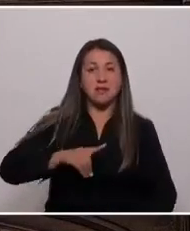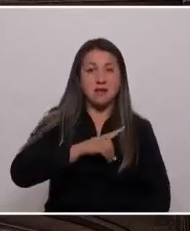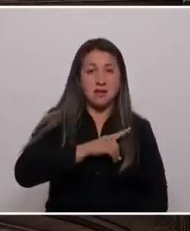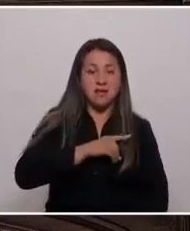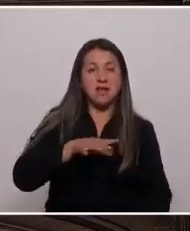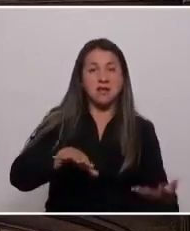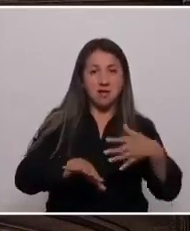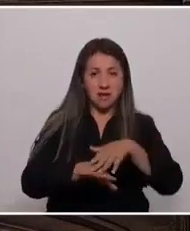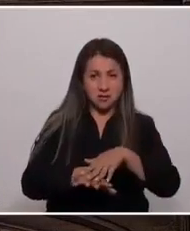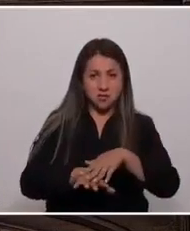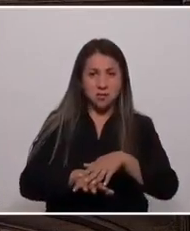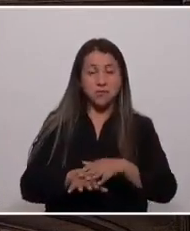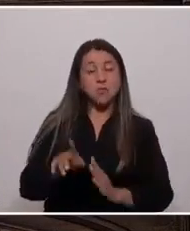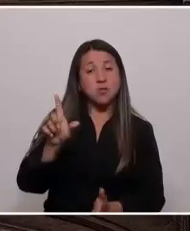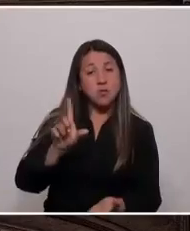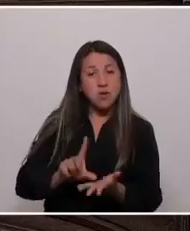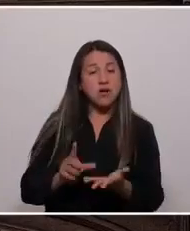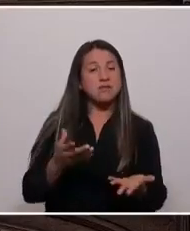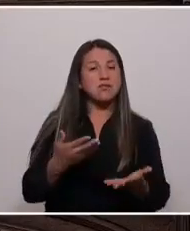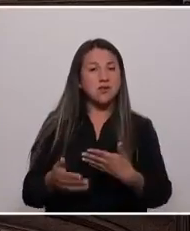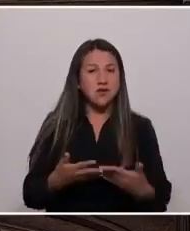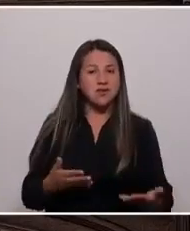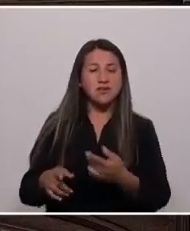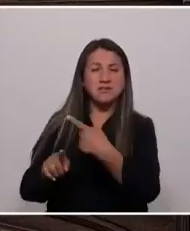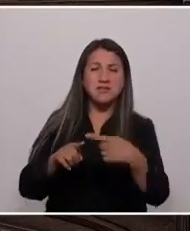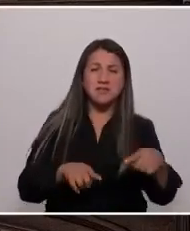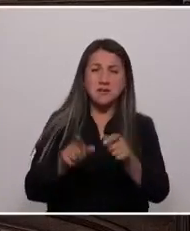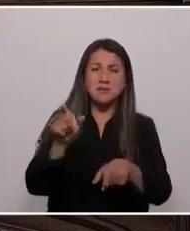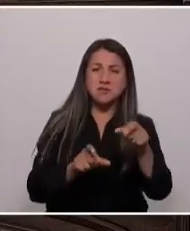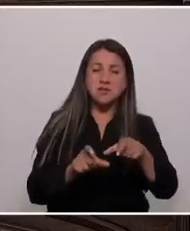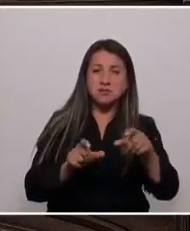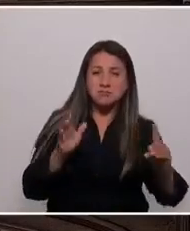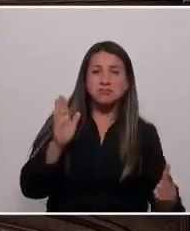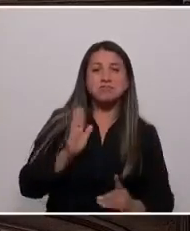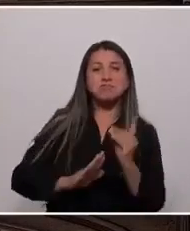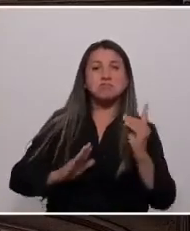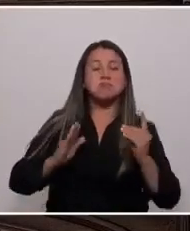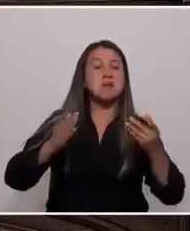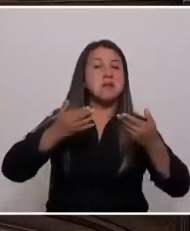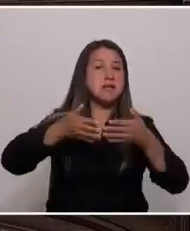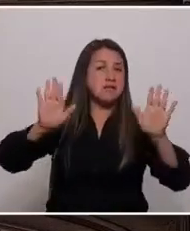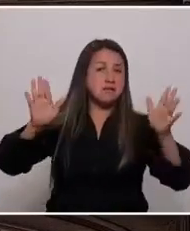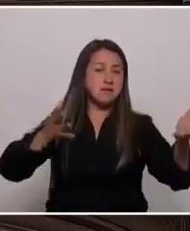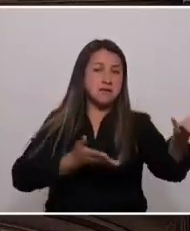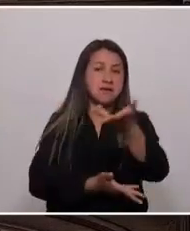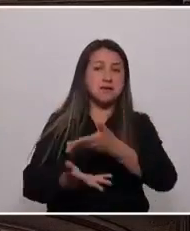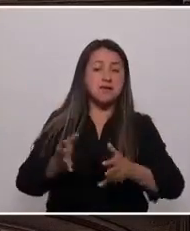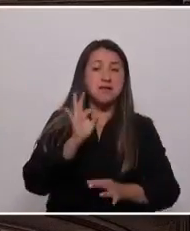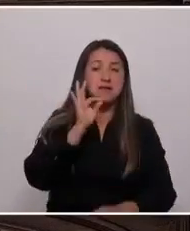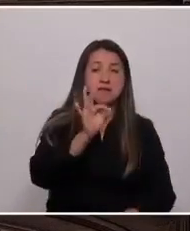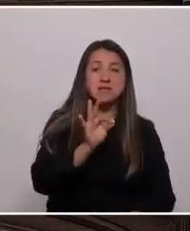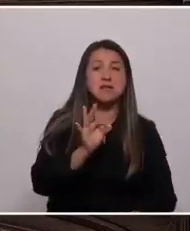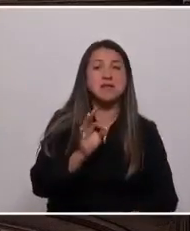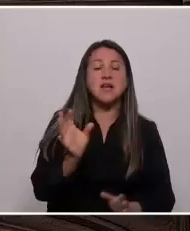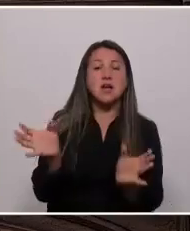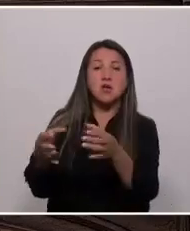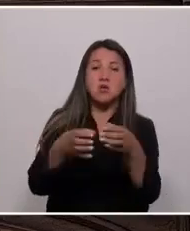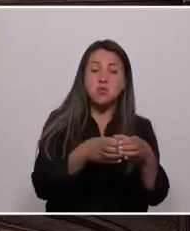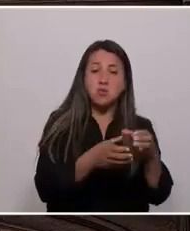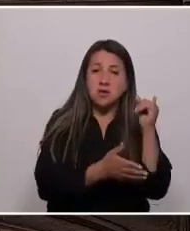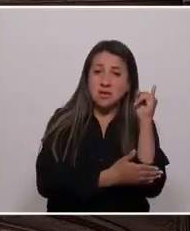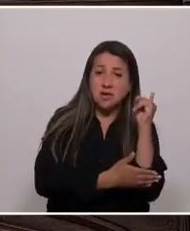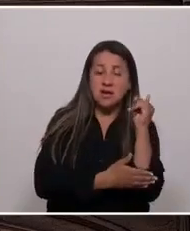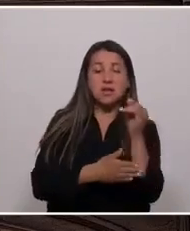un lugar donde las diversas identidades puedan desarrollarse libremente decirle a las fuerzas progresistas y de izquierdas de esta convención